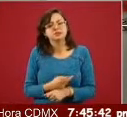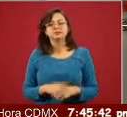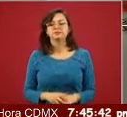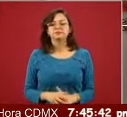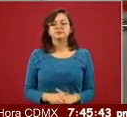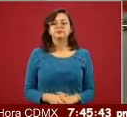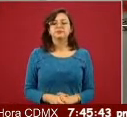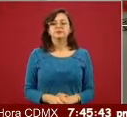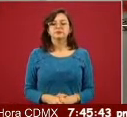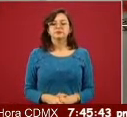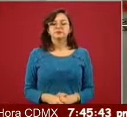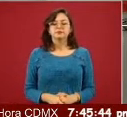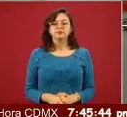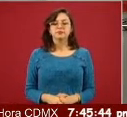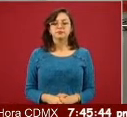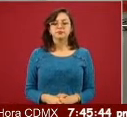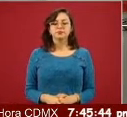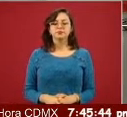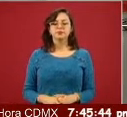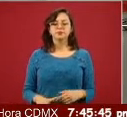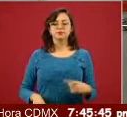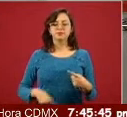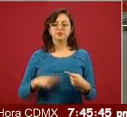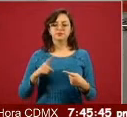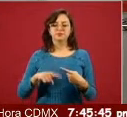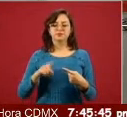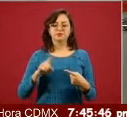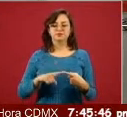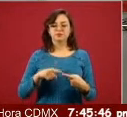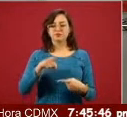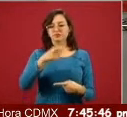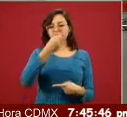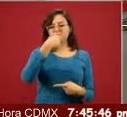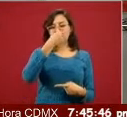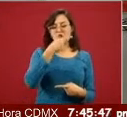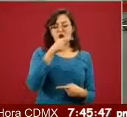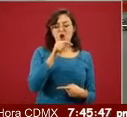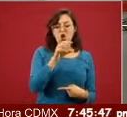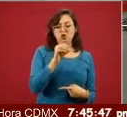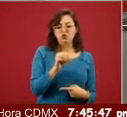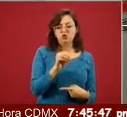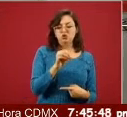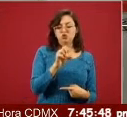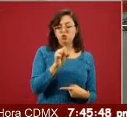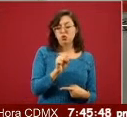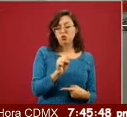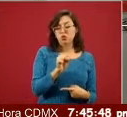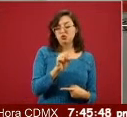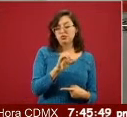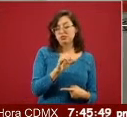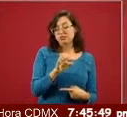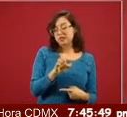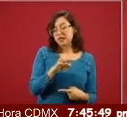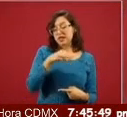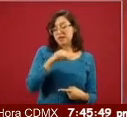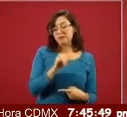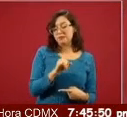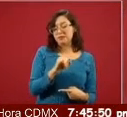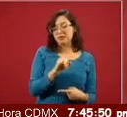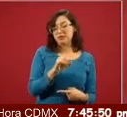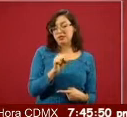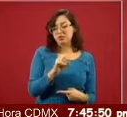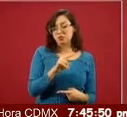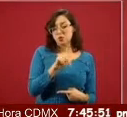primera. La Tocilizumab, hablemos de Tocilizumab. Tocilizumab es un medicamento relativamente